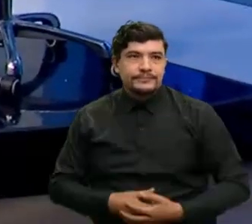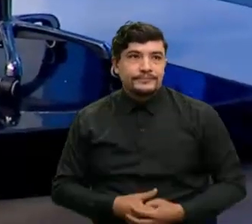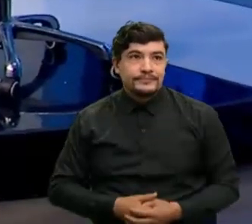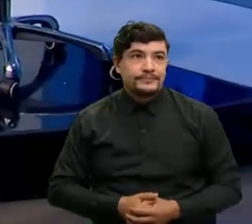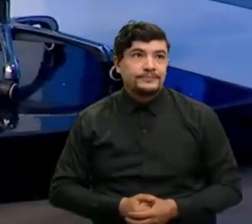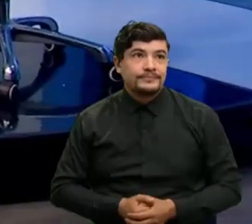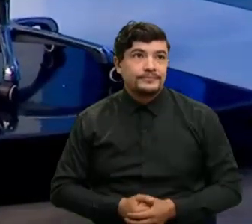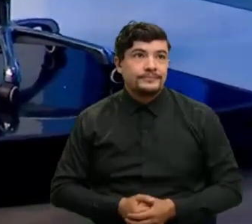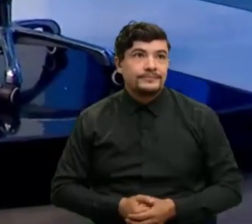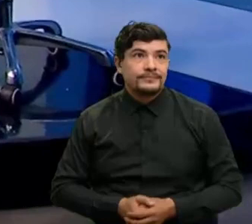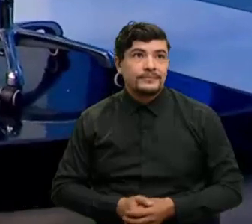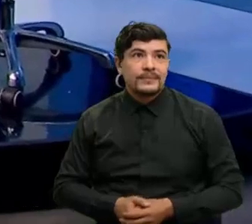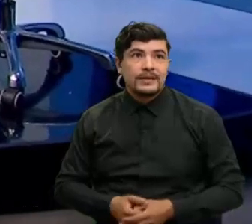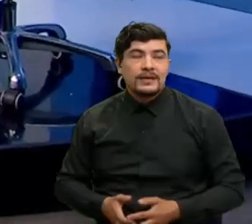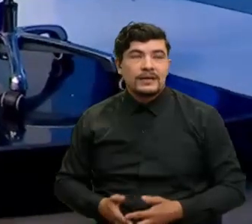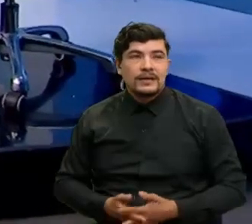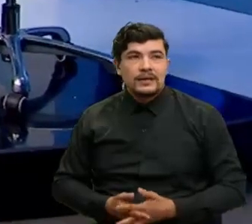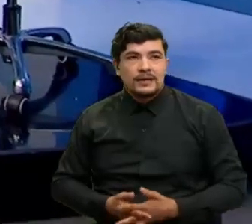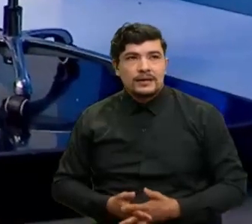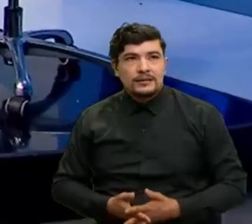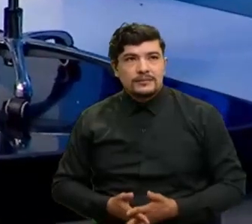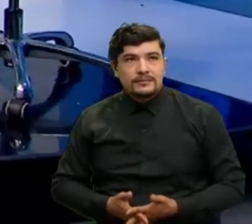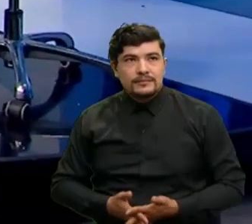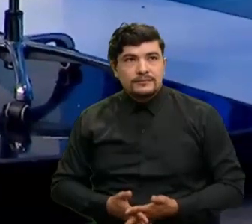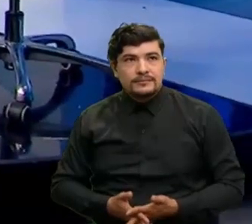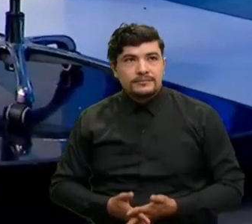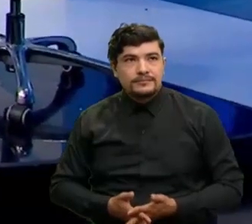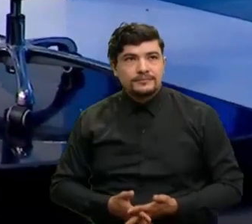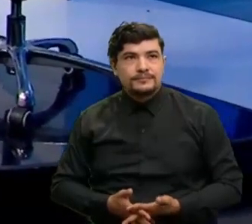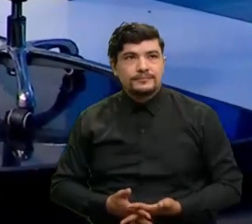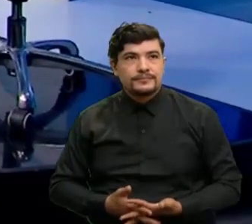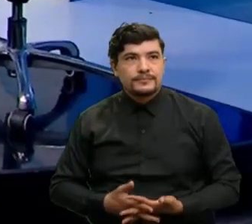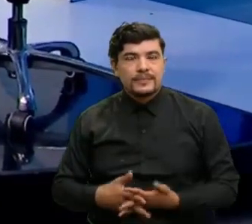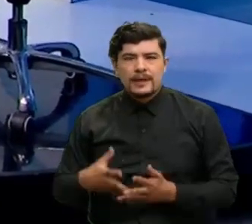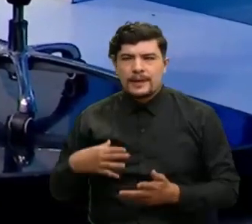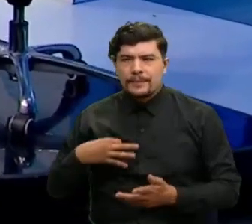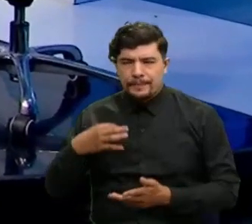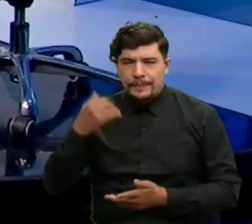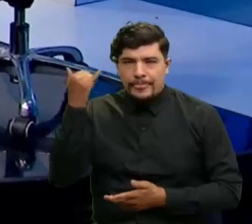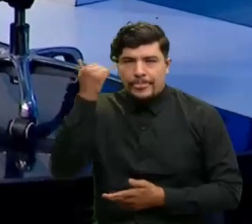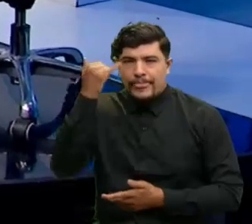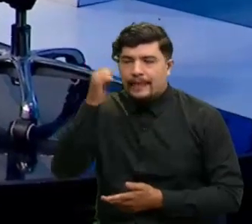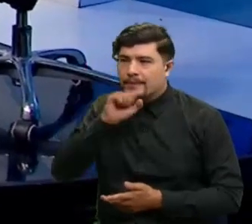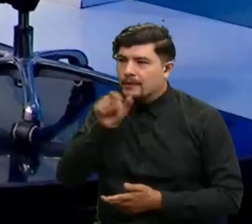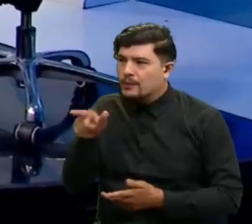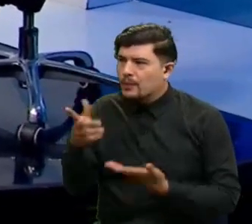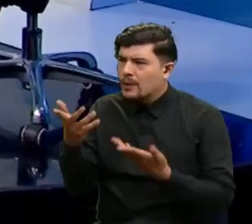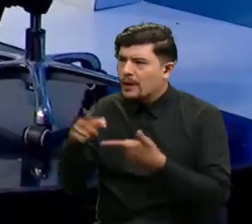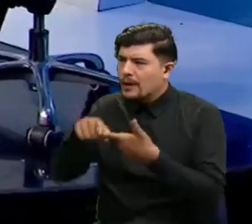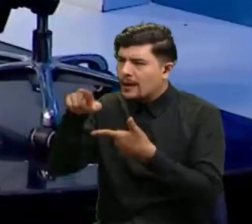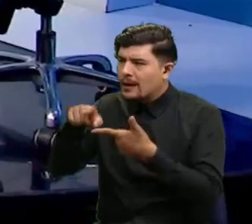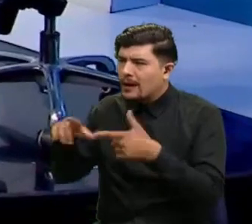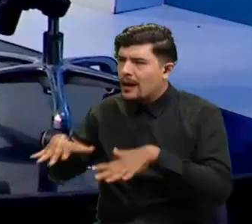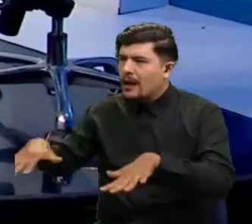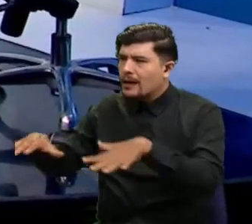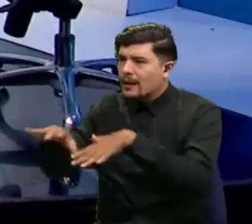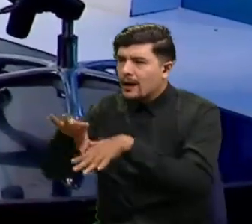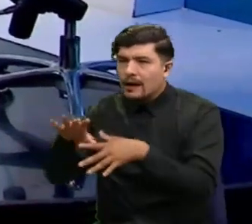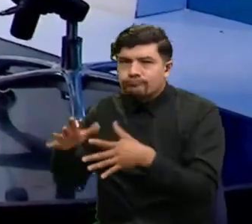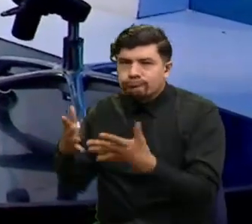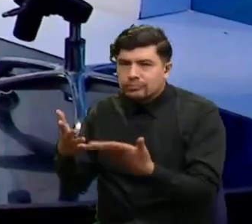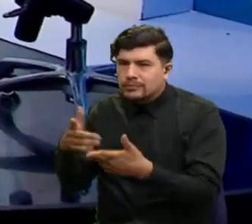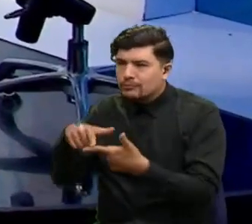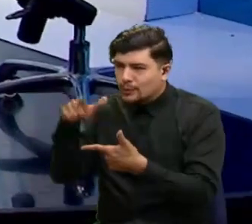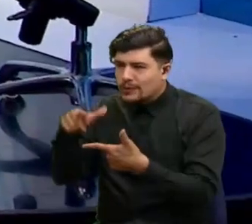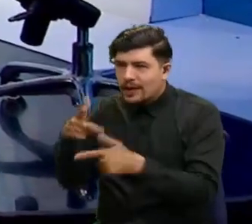materia de cifras de vacunación hasta el momento? Bueno, Diana, felizmente y positivamente vamos